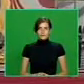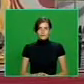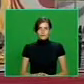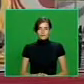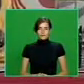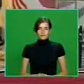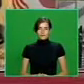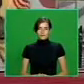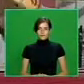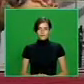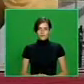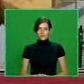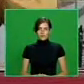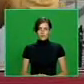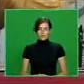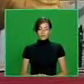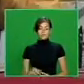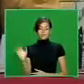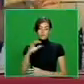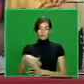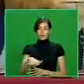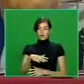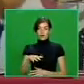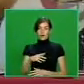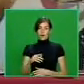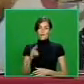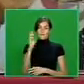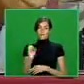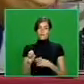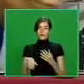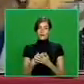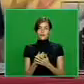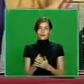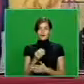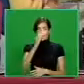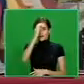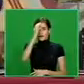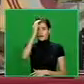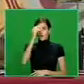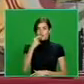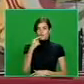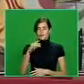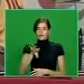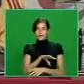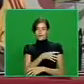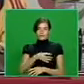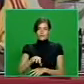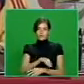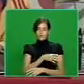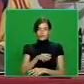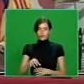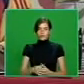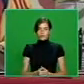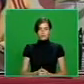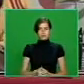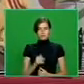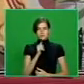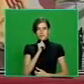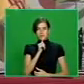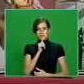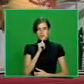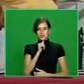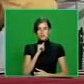que bueno la gran Caracas que va de petar caricu como decía la canción de de quién